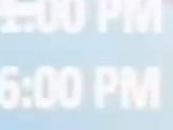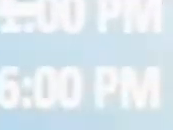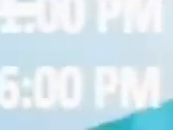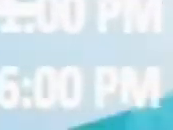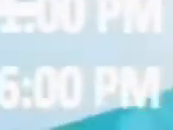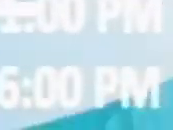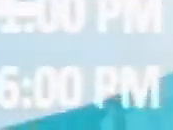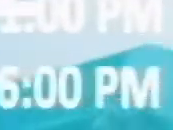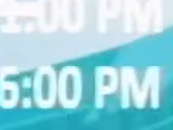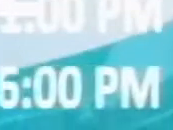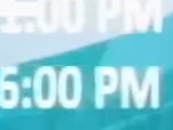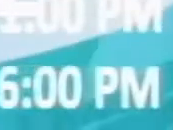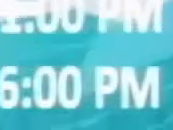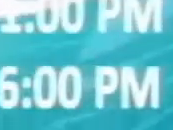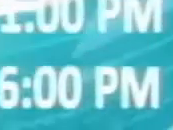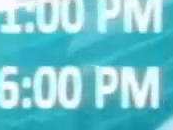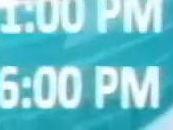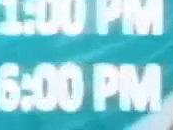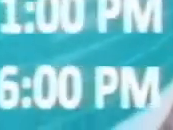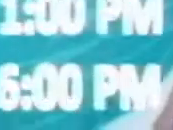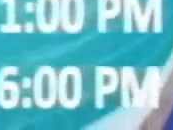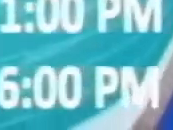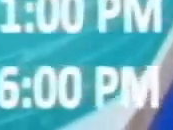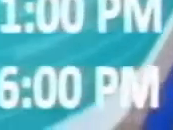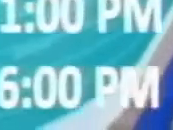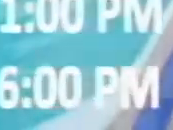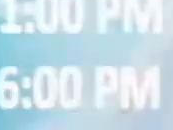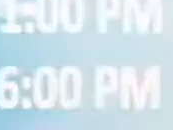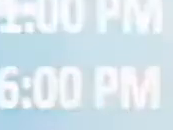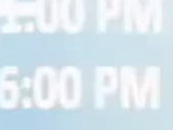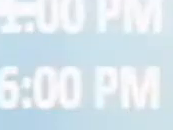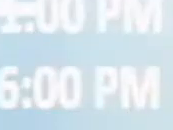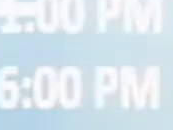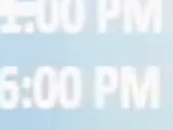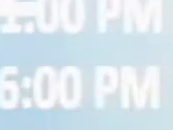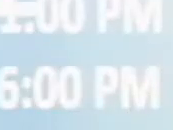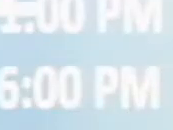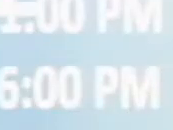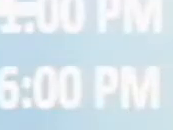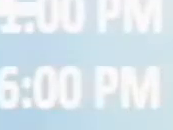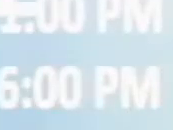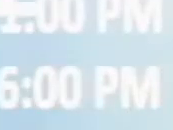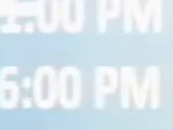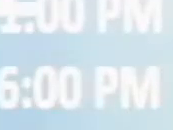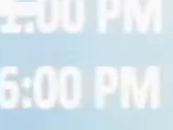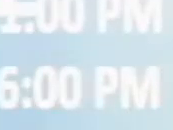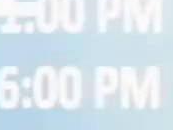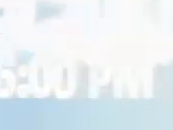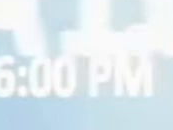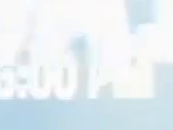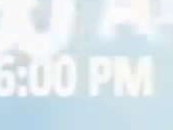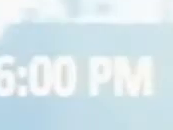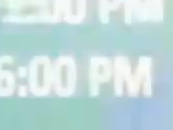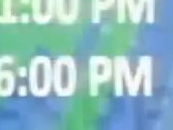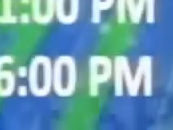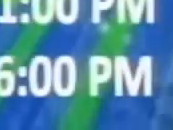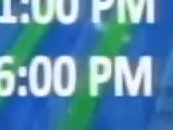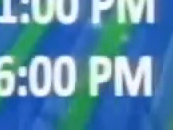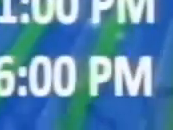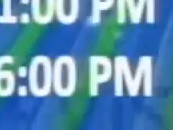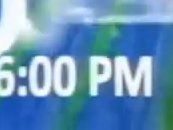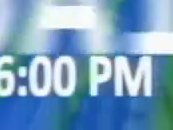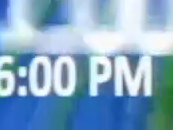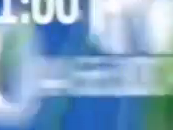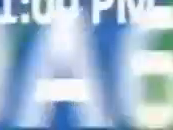tarde. Abrimos espacio al diálogo con los holguineros, animados en el común objetivo de hacer frente a la COVID-19 en una batalla que